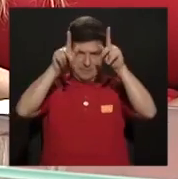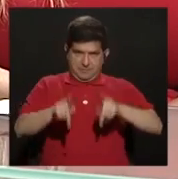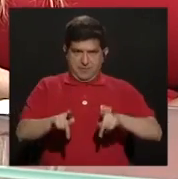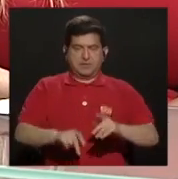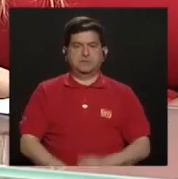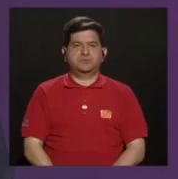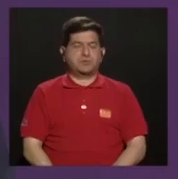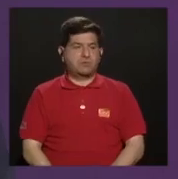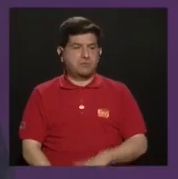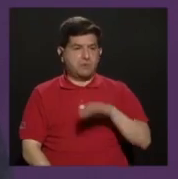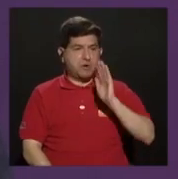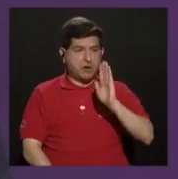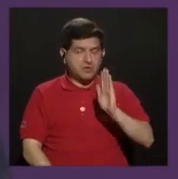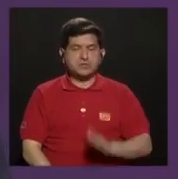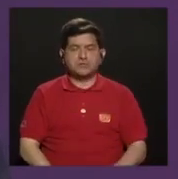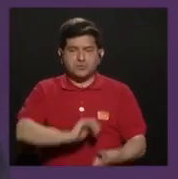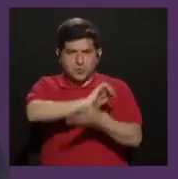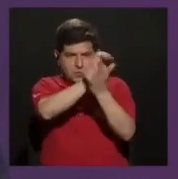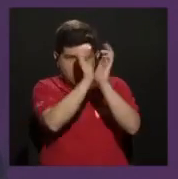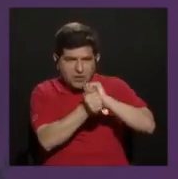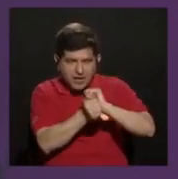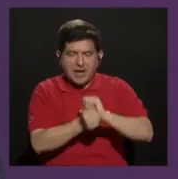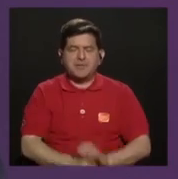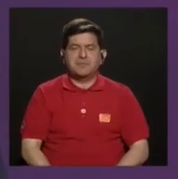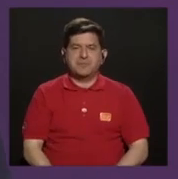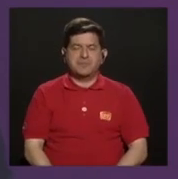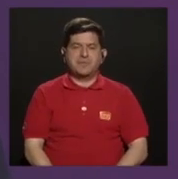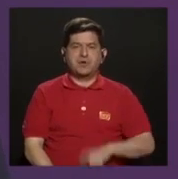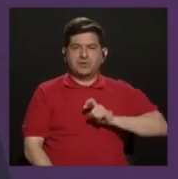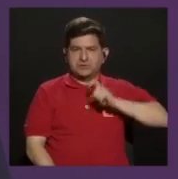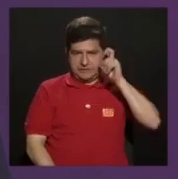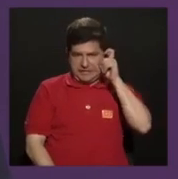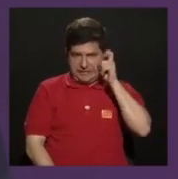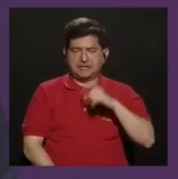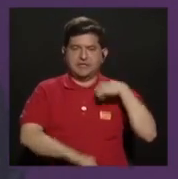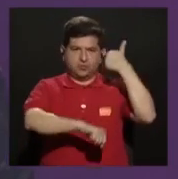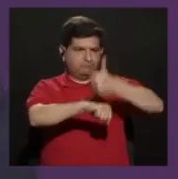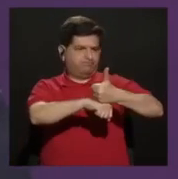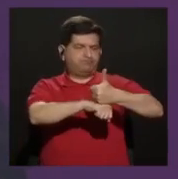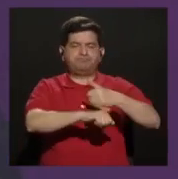su reasignación de sexo y cambia